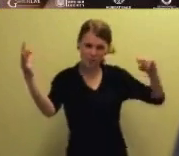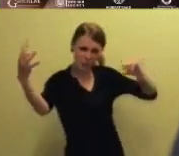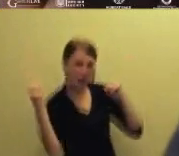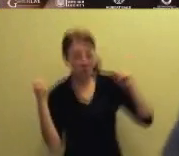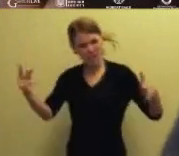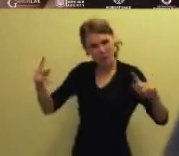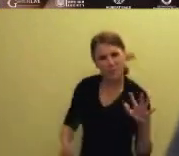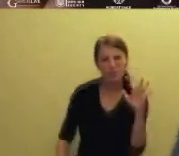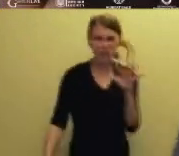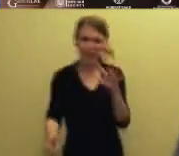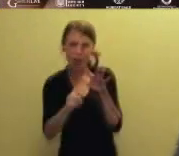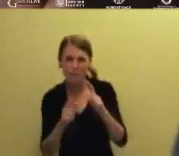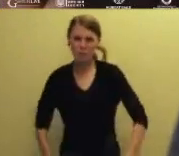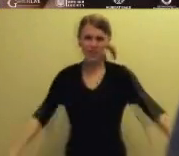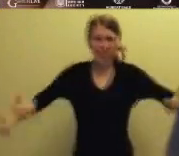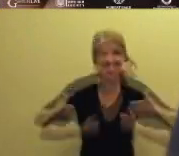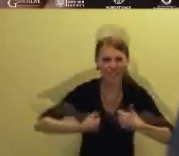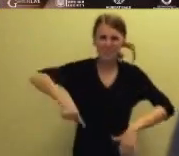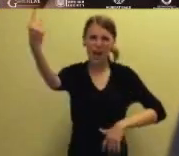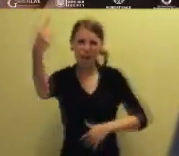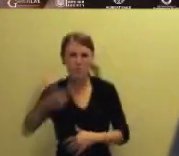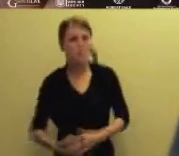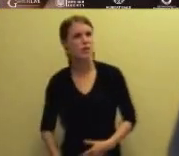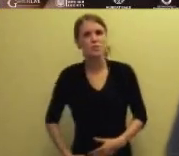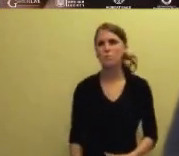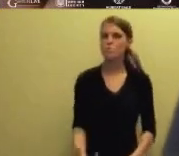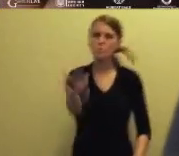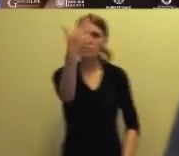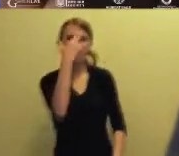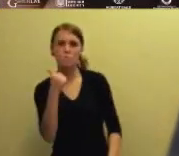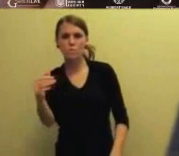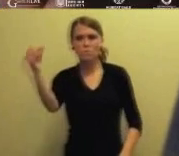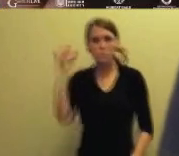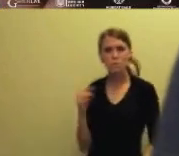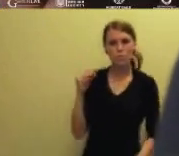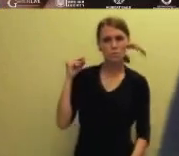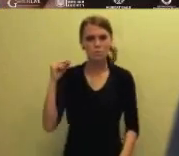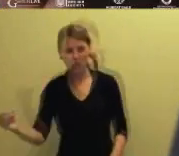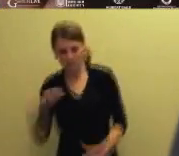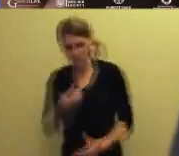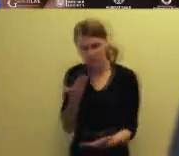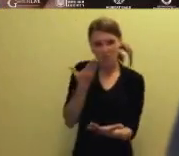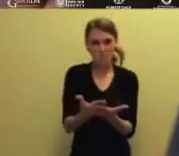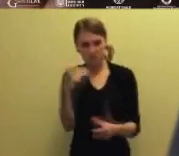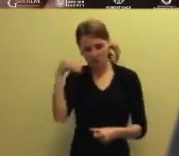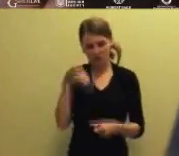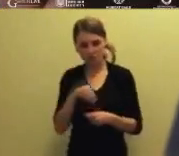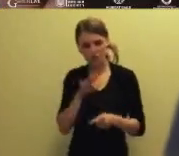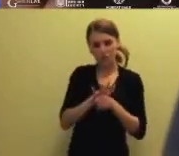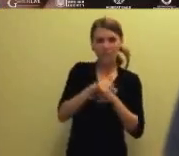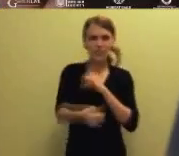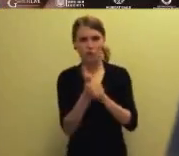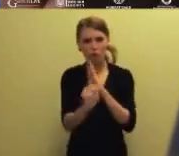sin necesariamente desperdiciar una serie de minutos innecesariamente que podrías invertir en otra cosa todo por la terquedad del plano secuencia es decir